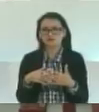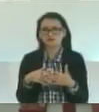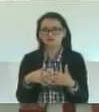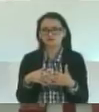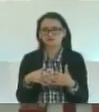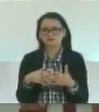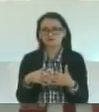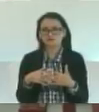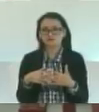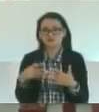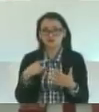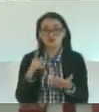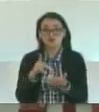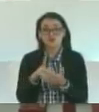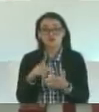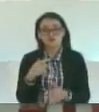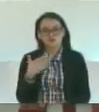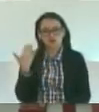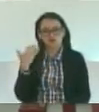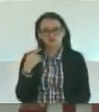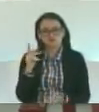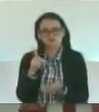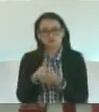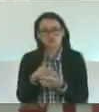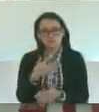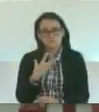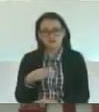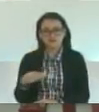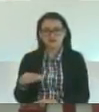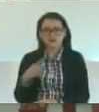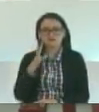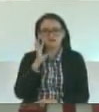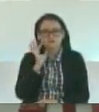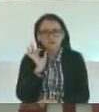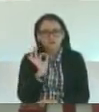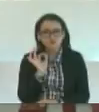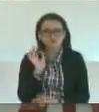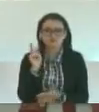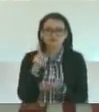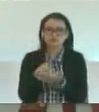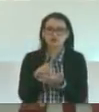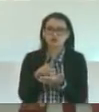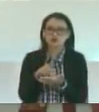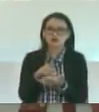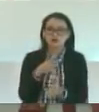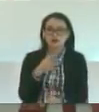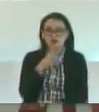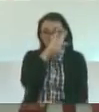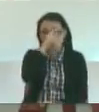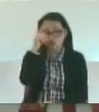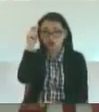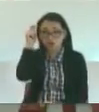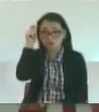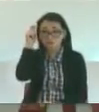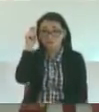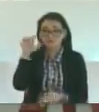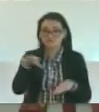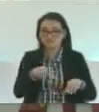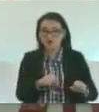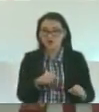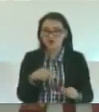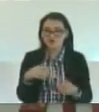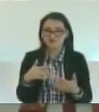Yo fui como presidente abierto, cauteloso diría, con la llegada de Donald Trump. Y siempre abrí